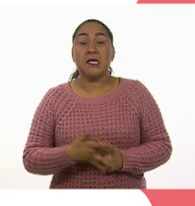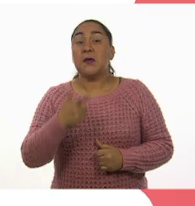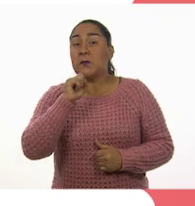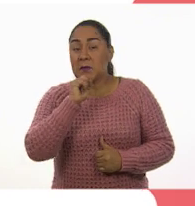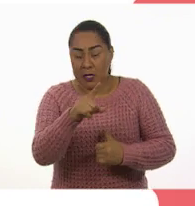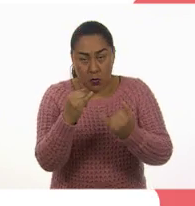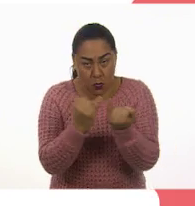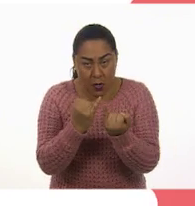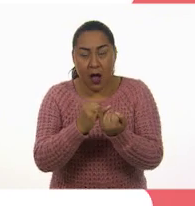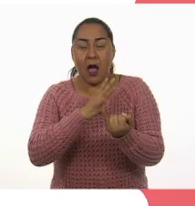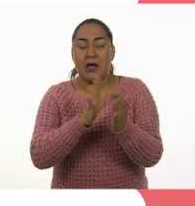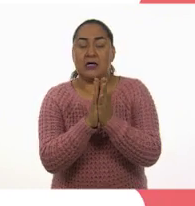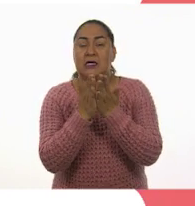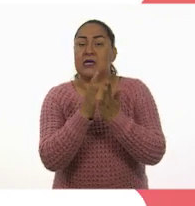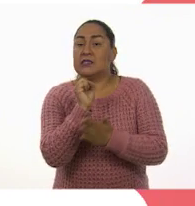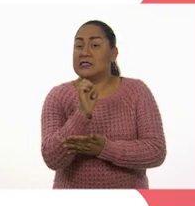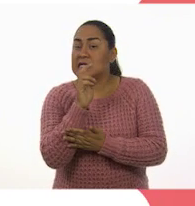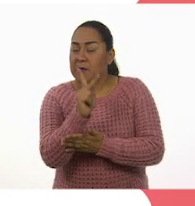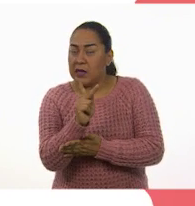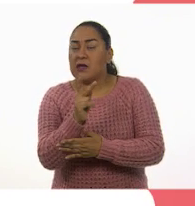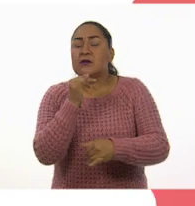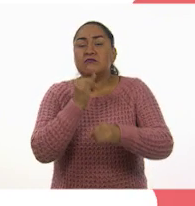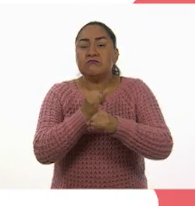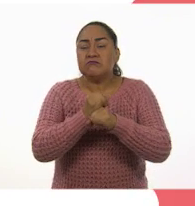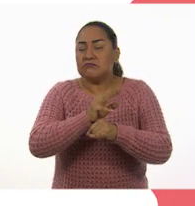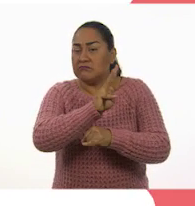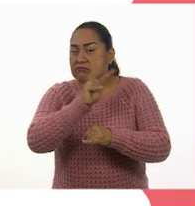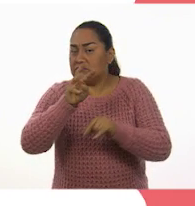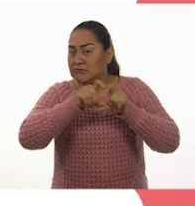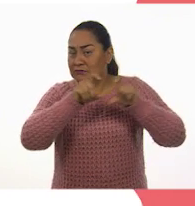También puedes encontrar los libros de texto en la página